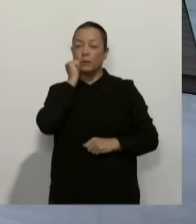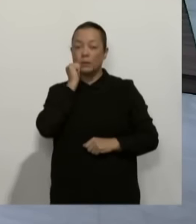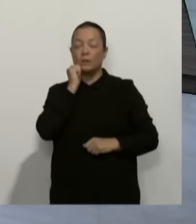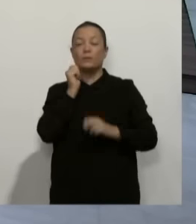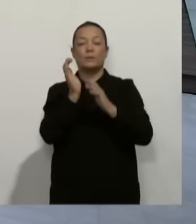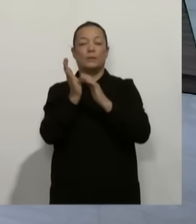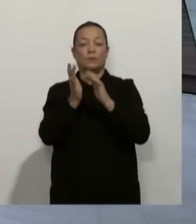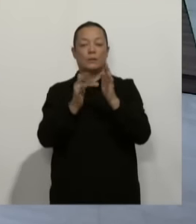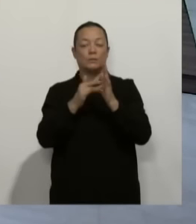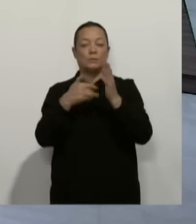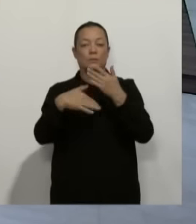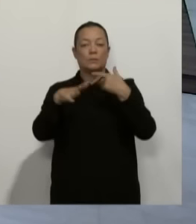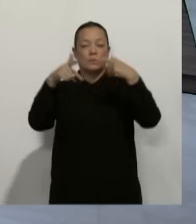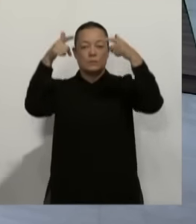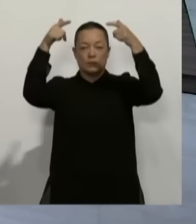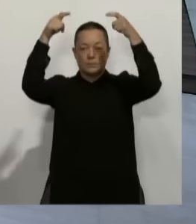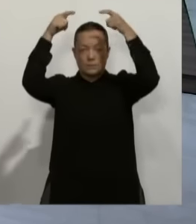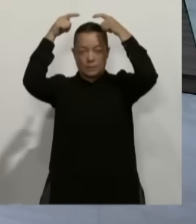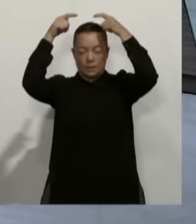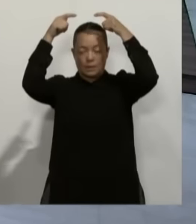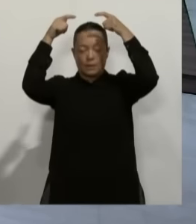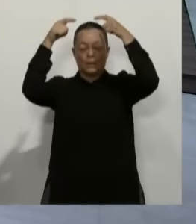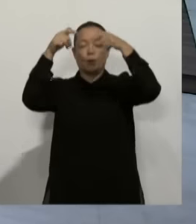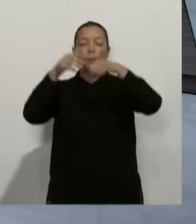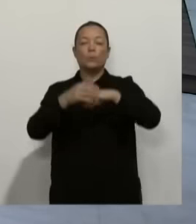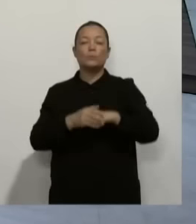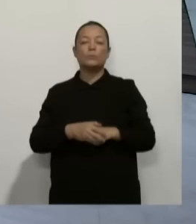Evangelio de nuestro Señor Jesucristo,